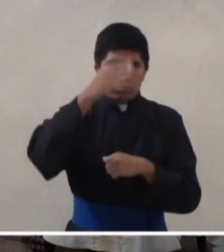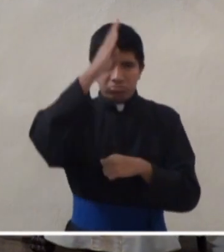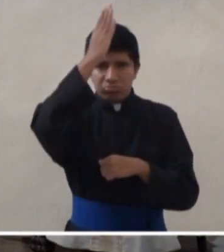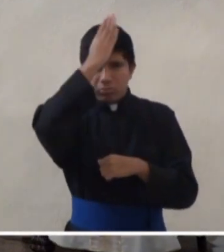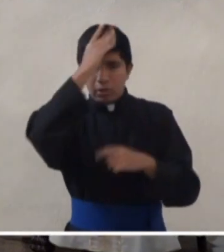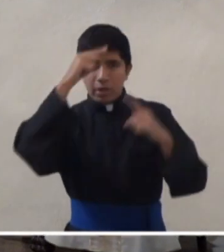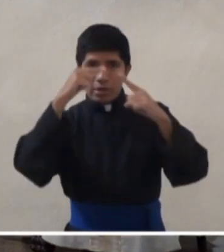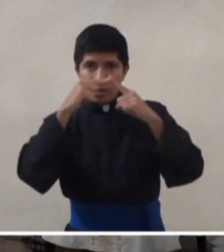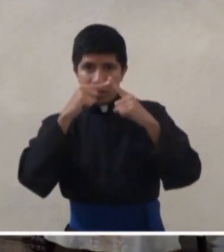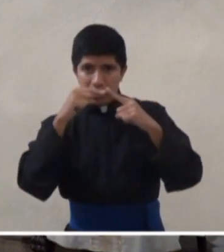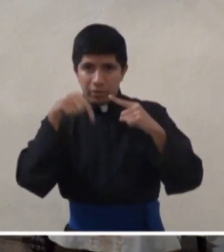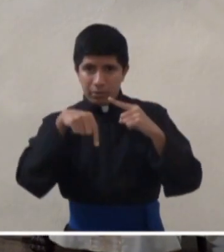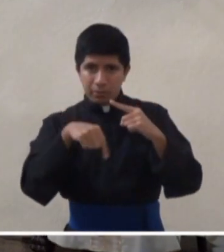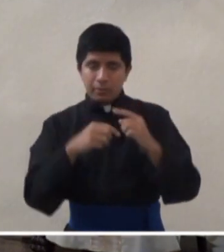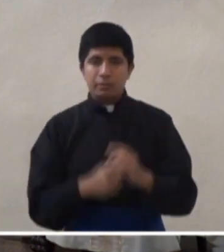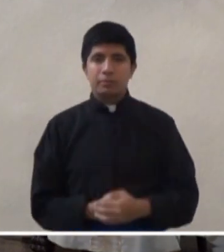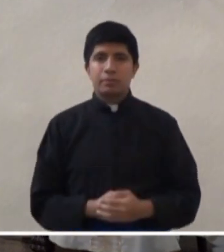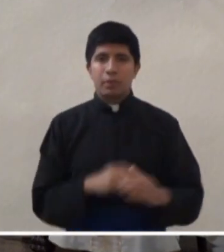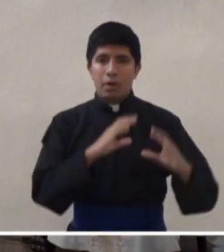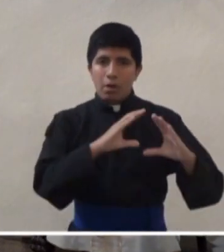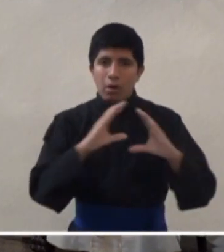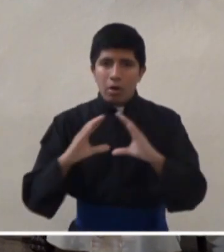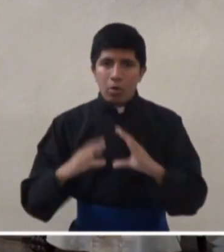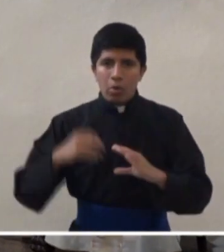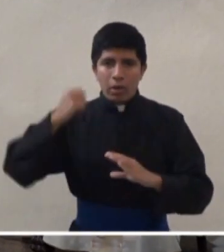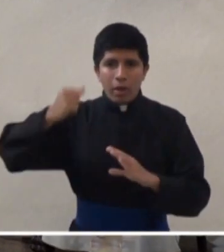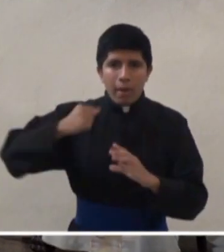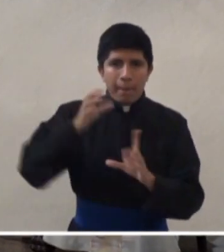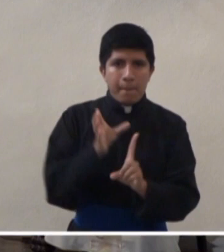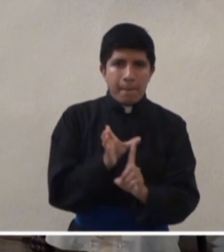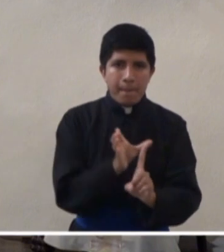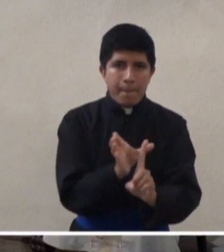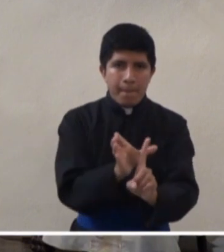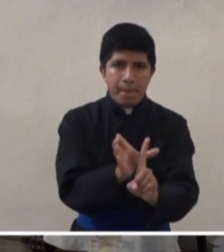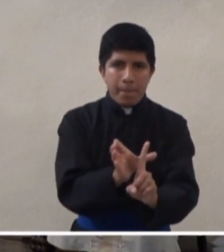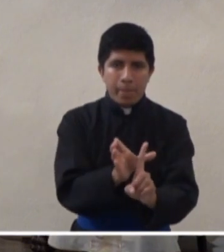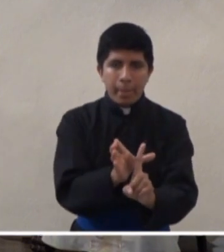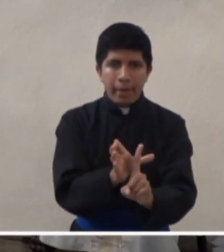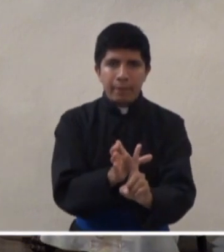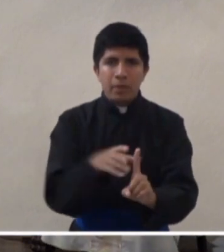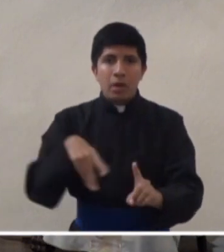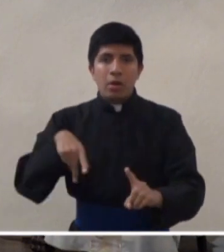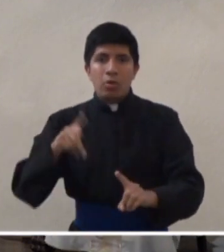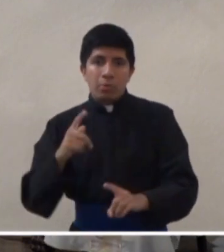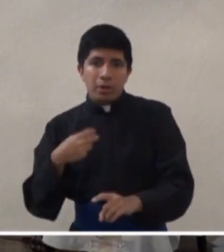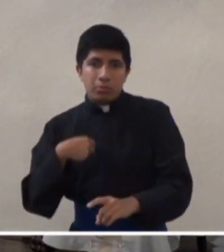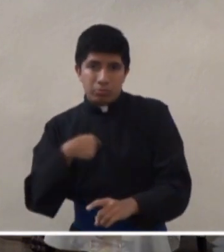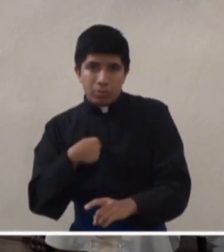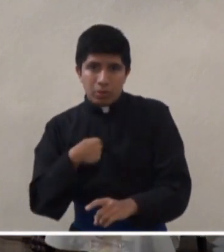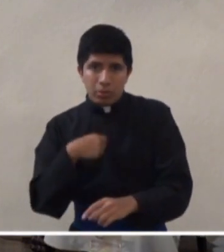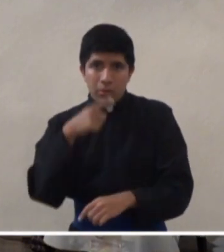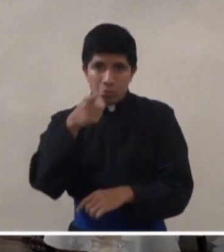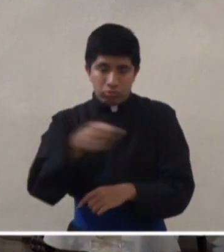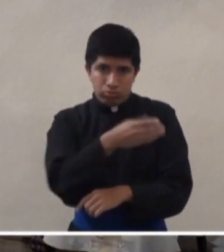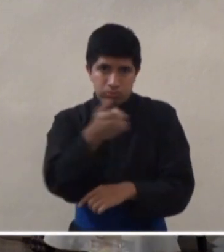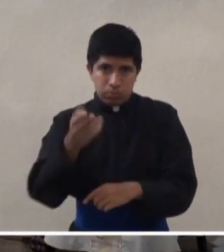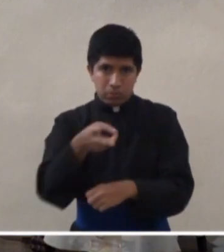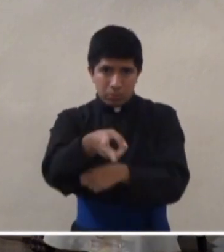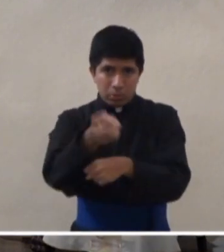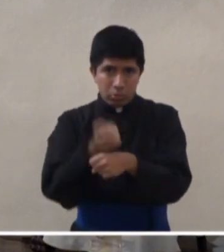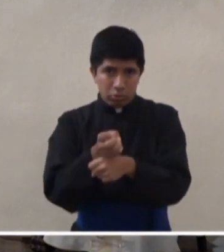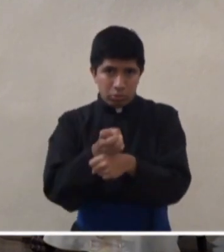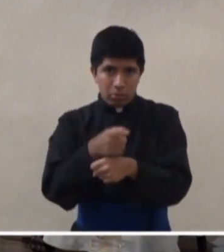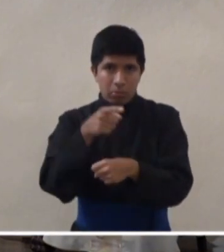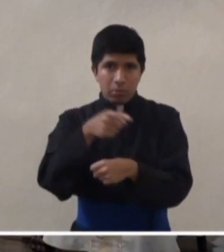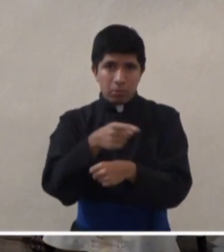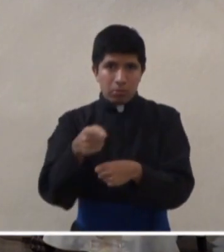pido a Dios que me conceda estos tres dones. Pero quisiera invitarles también a ustedes, a los que tienen la dicha de